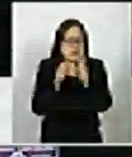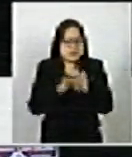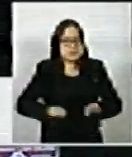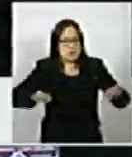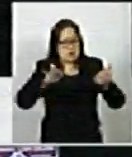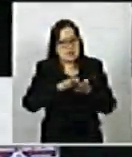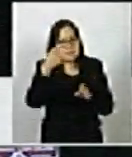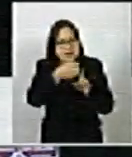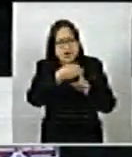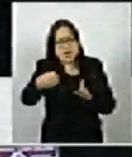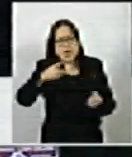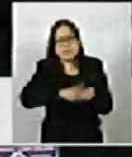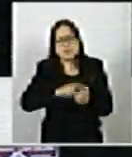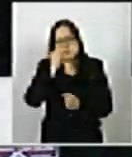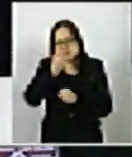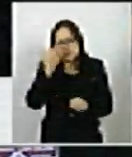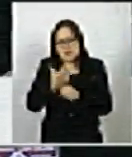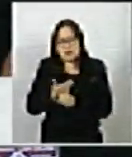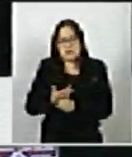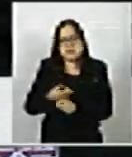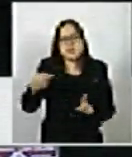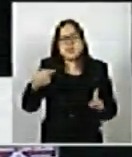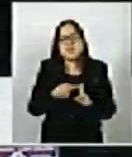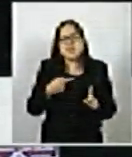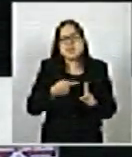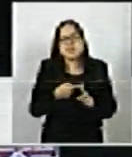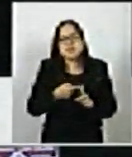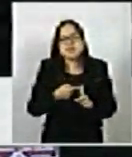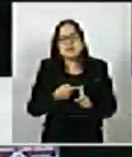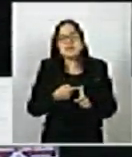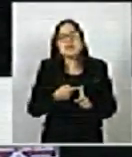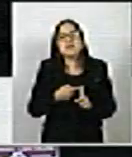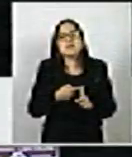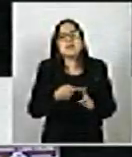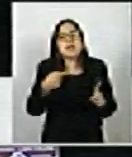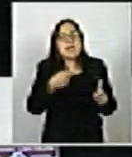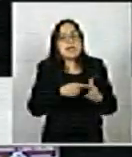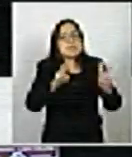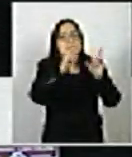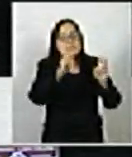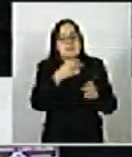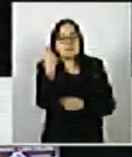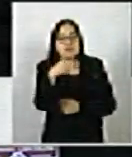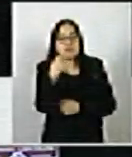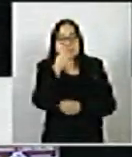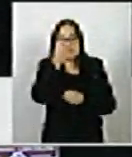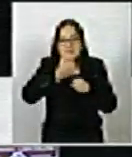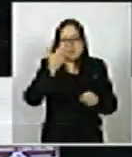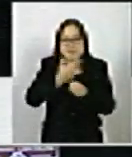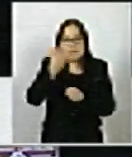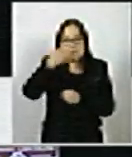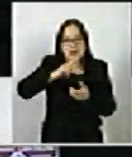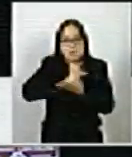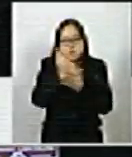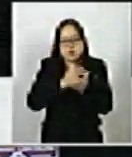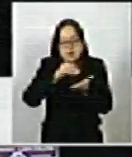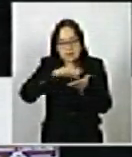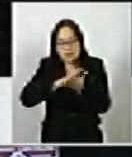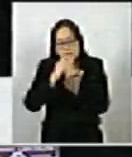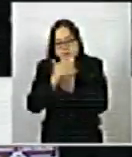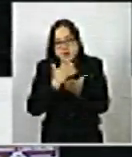de hacienda que se llamó secretaría de programación y presupuesto que fue tan